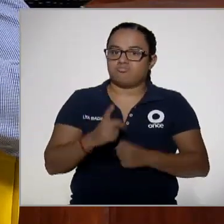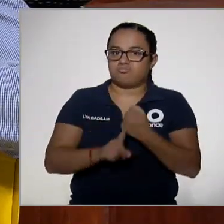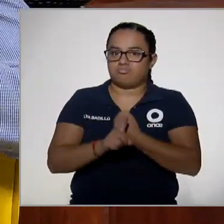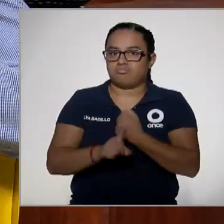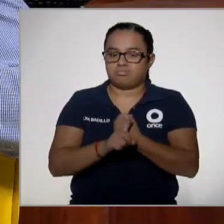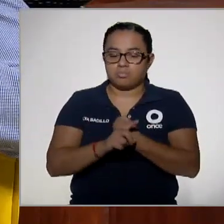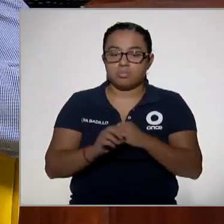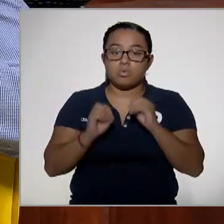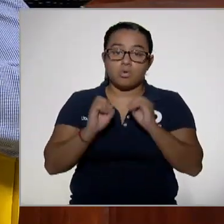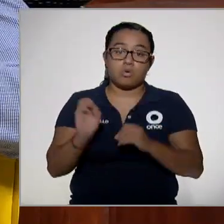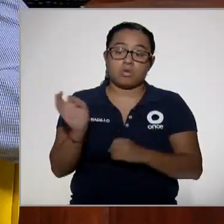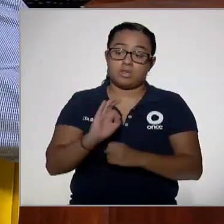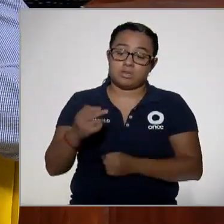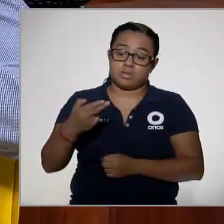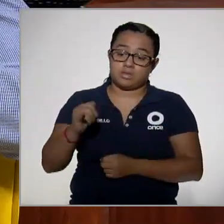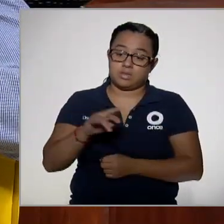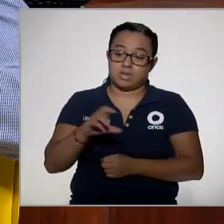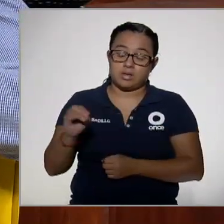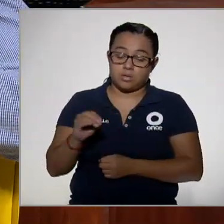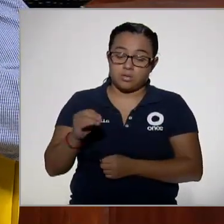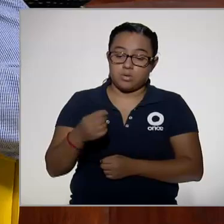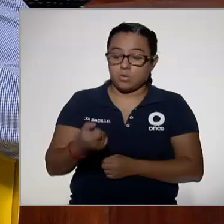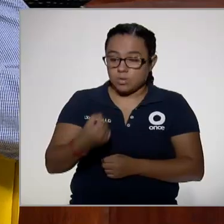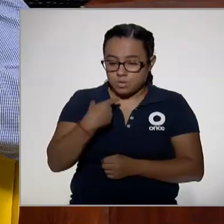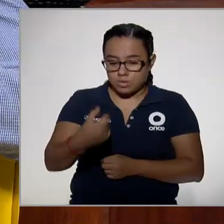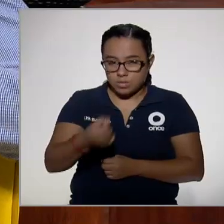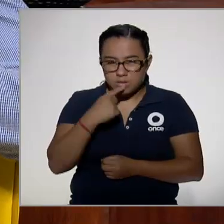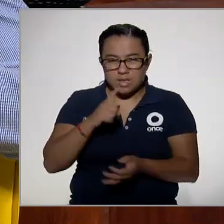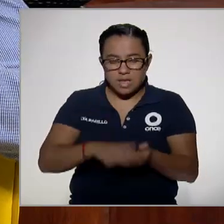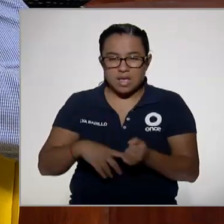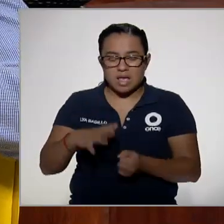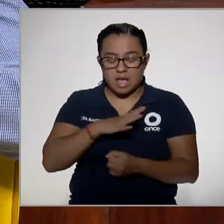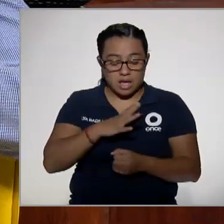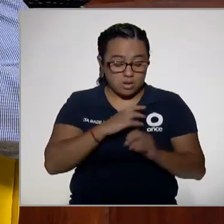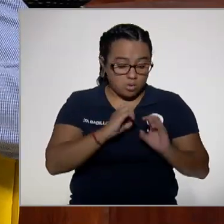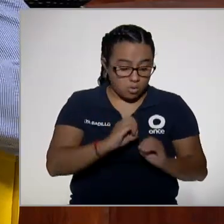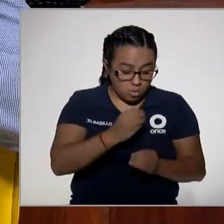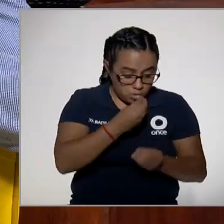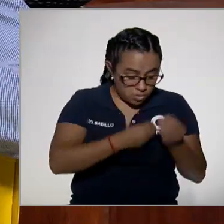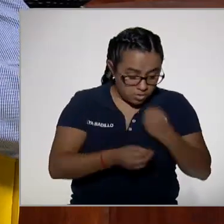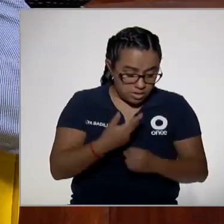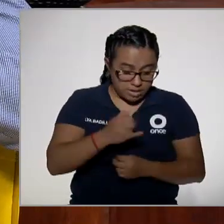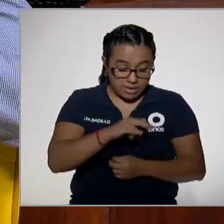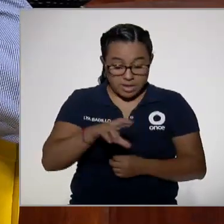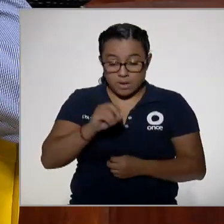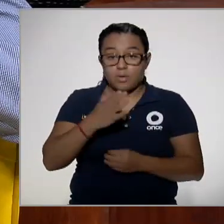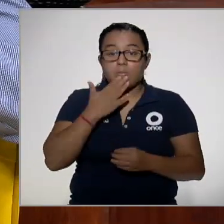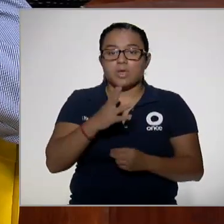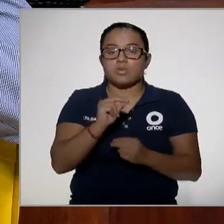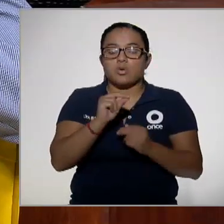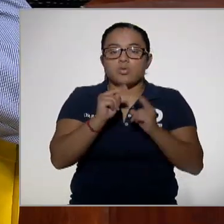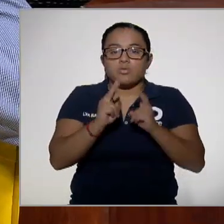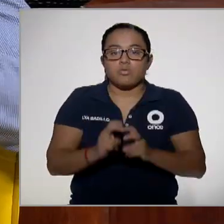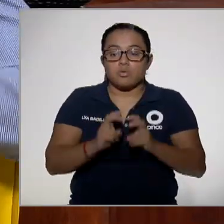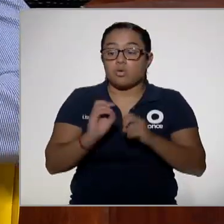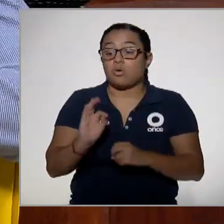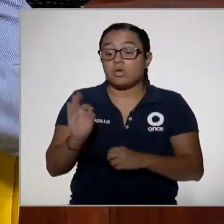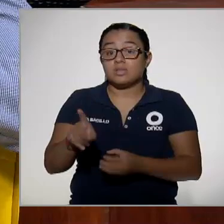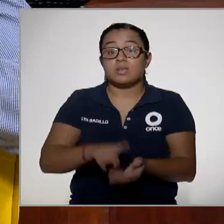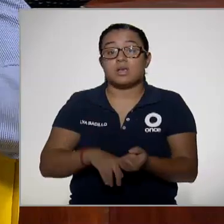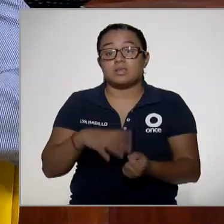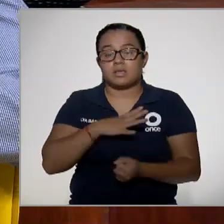otra es porque está consumiendo el hierro con ciertos medicamentos o con ciertos alimentos que hace que el hierro no se absorba o bien puede ser otra enfermedad